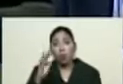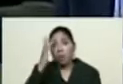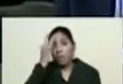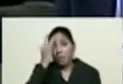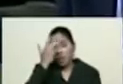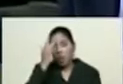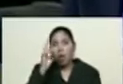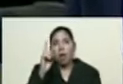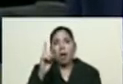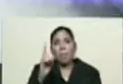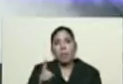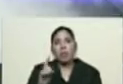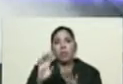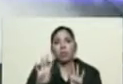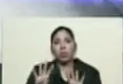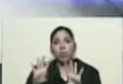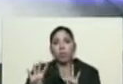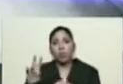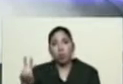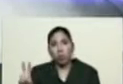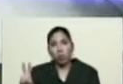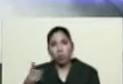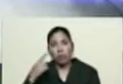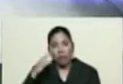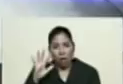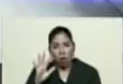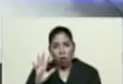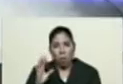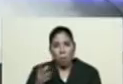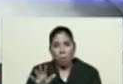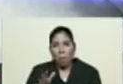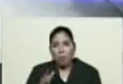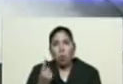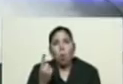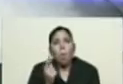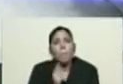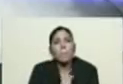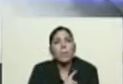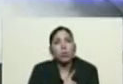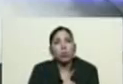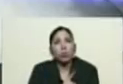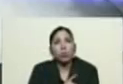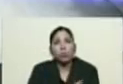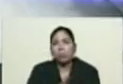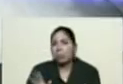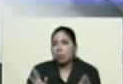de febrero de 1992, creo que fueron unos segundos, un minuto, no fue más de eso,